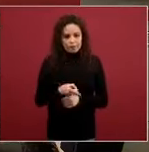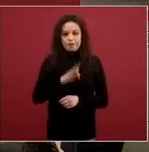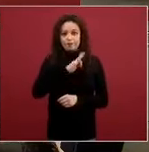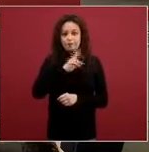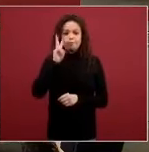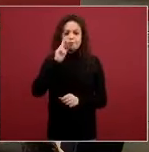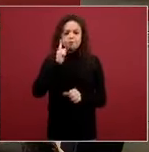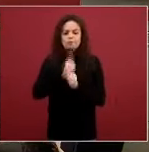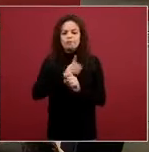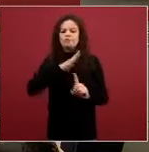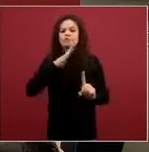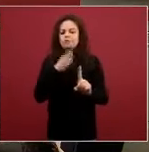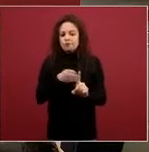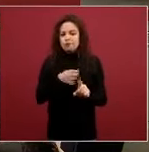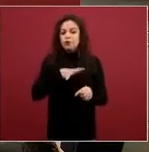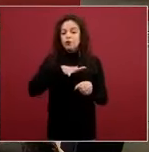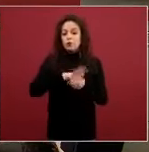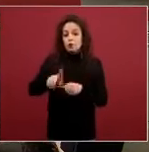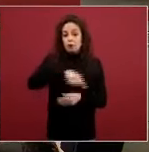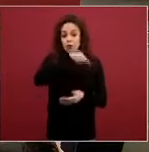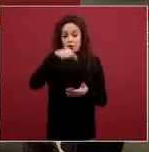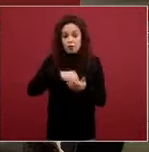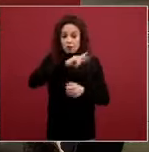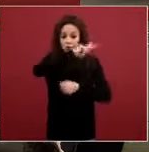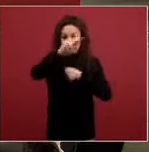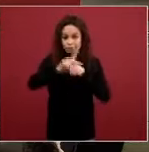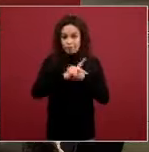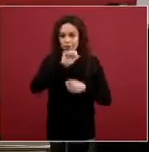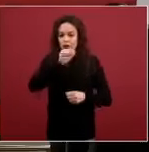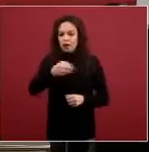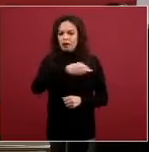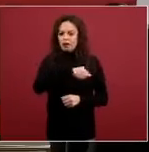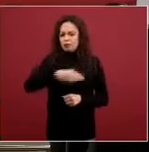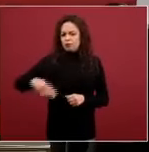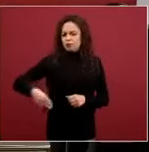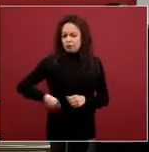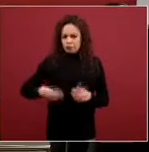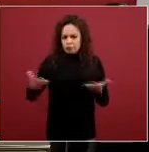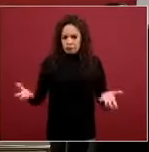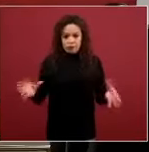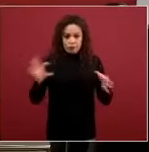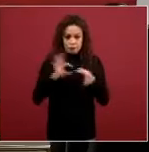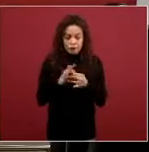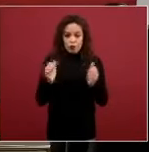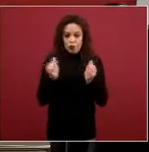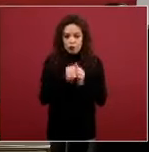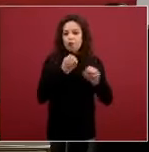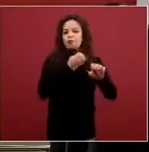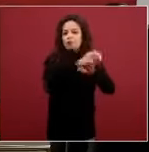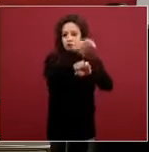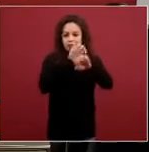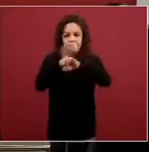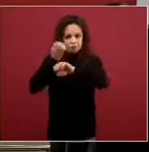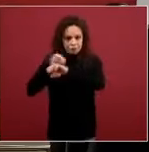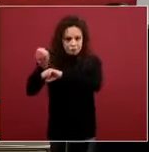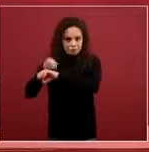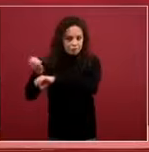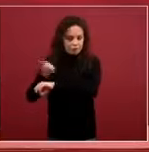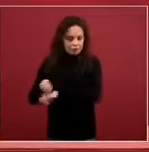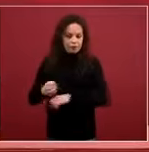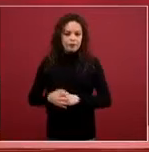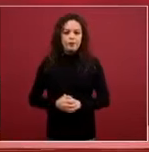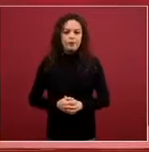en qué áreas del país, municipales en este caso, y lógicamente junto con las entidades federativas, poder en un momento